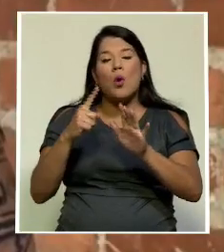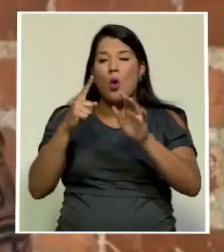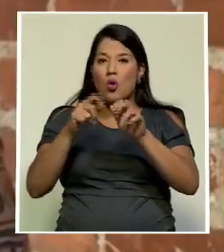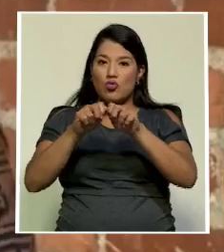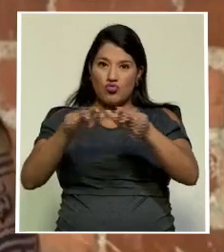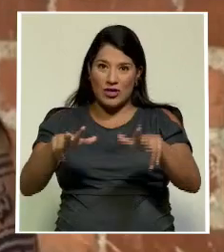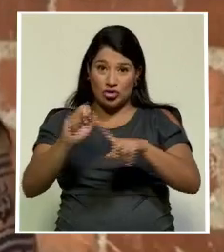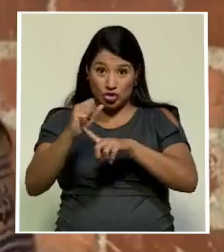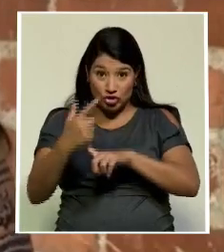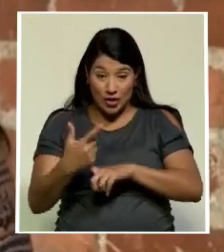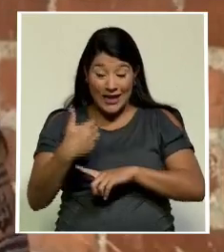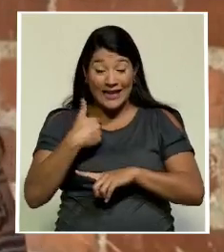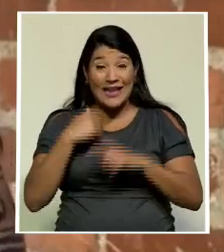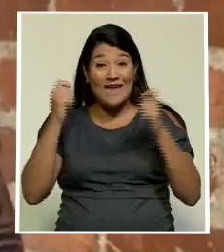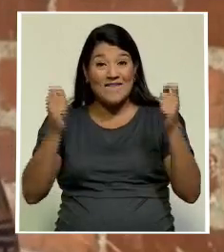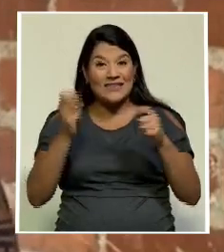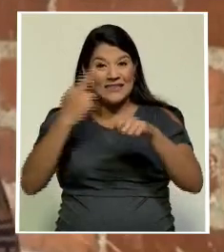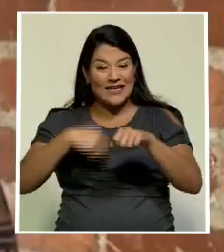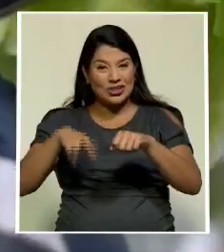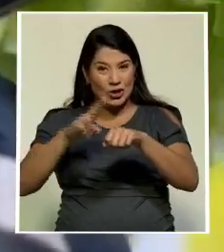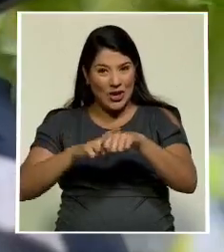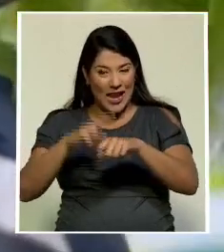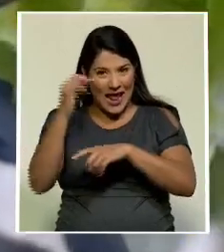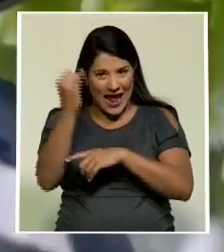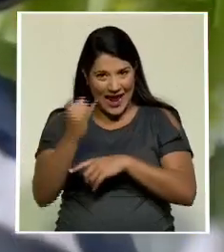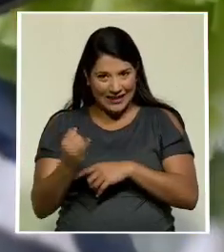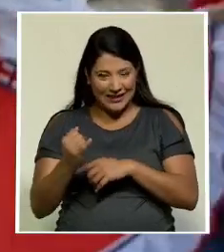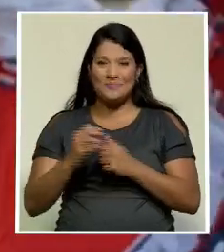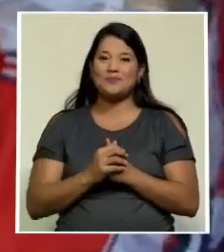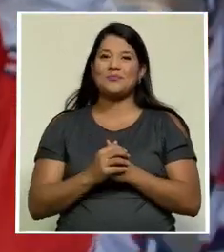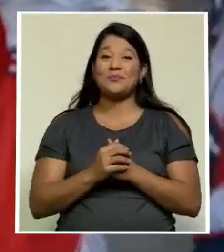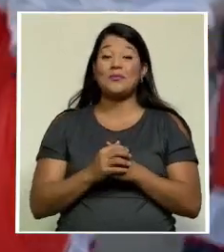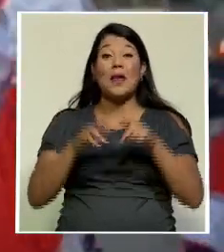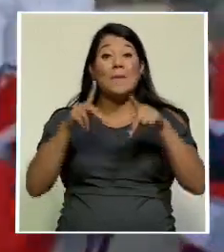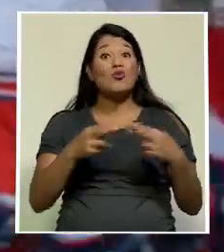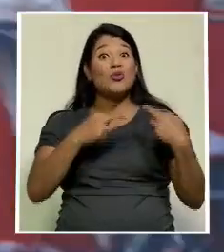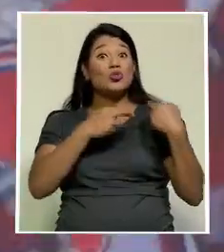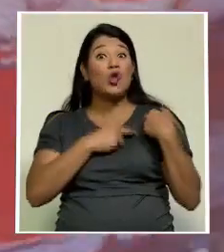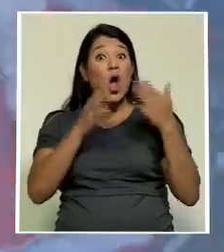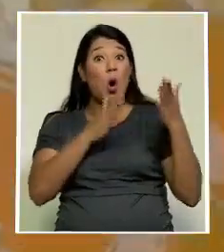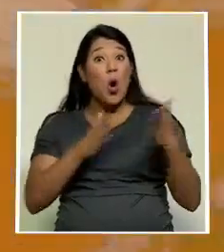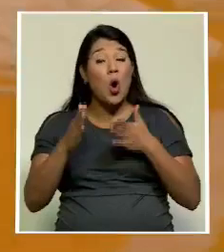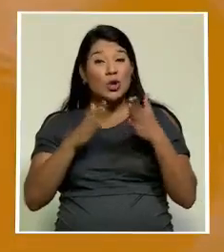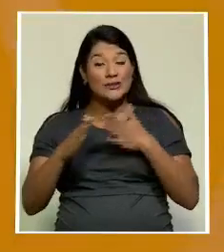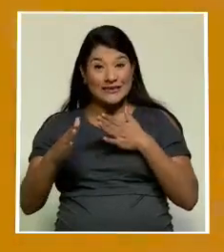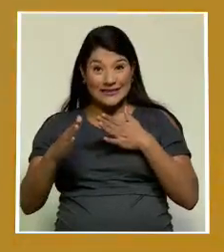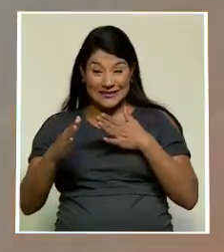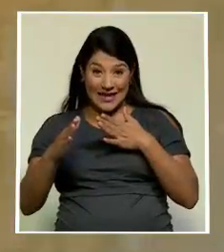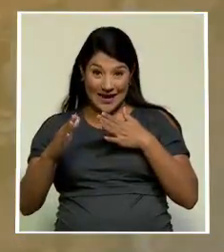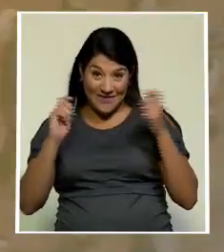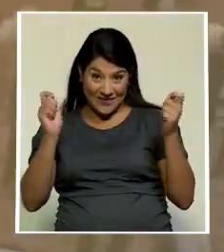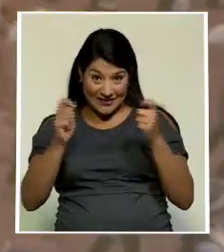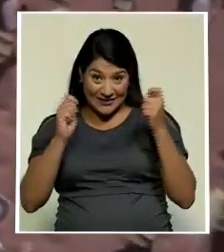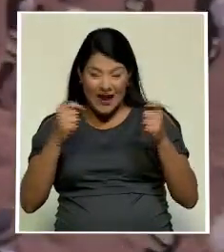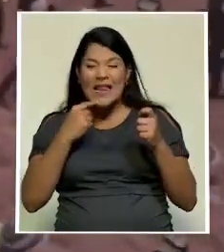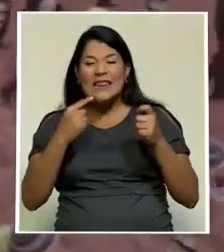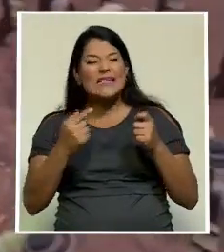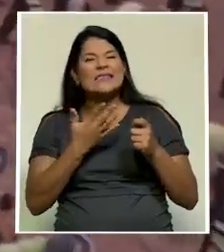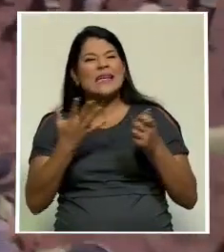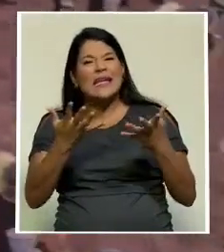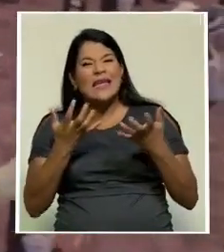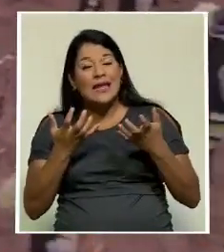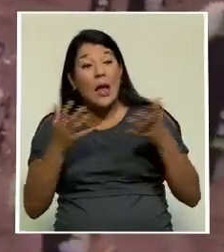del Festival Nacional de las Artes. La productora del festival, Marianela Proti, recalcó que además de promover el arte, se